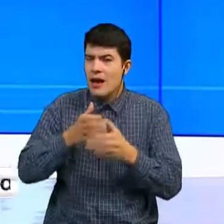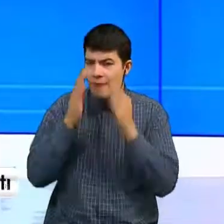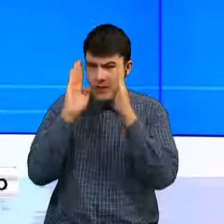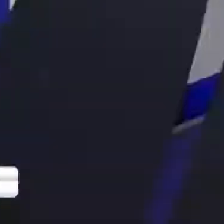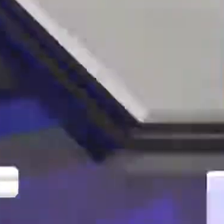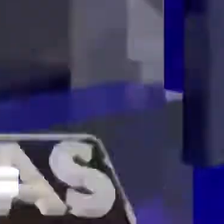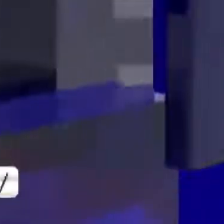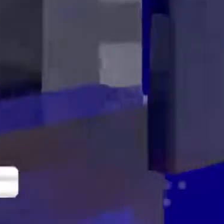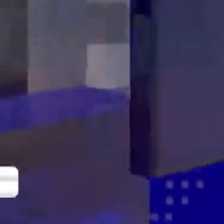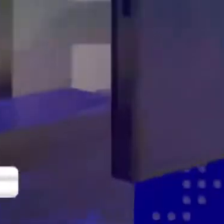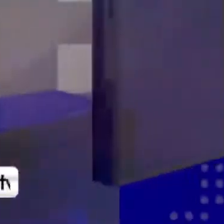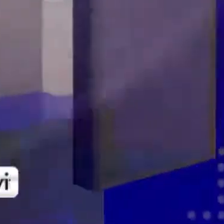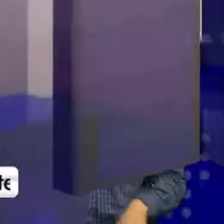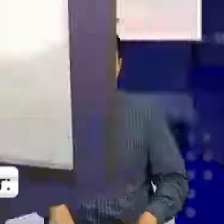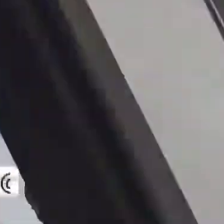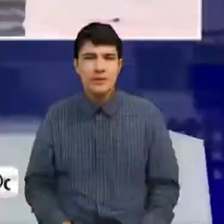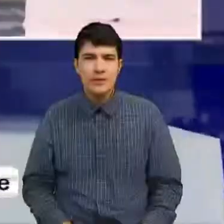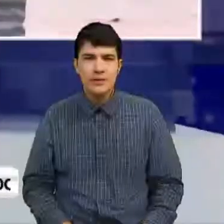situación